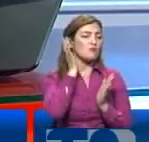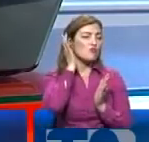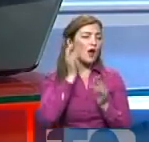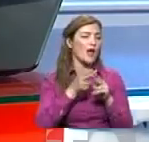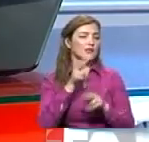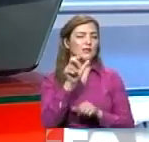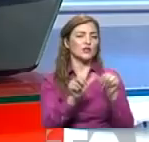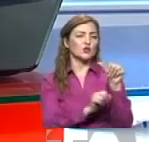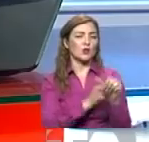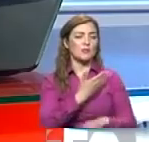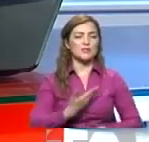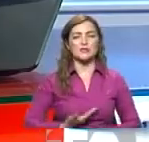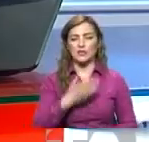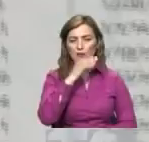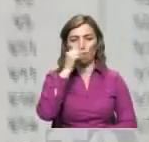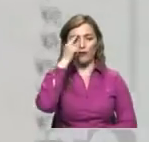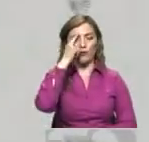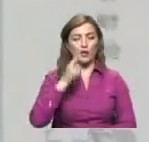Martínez.